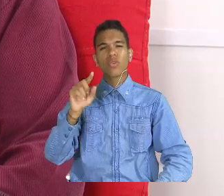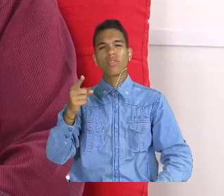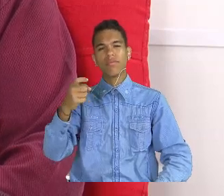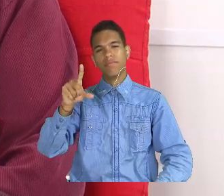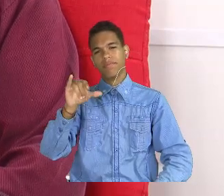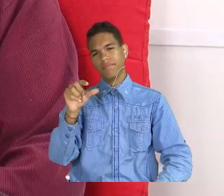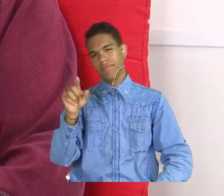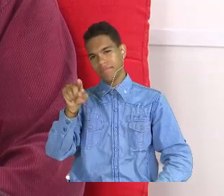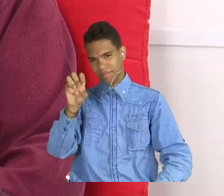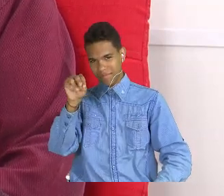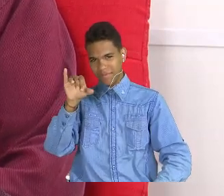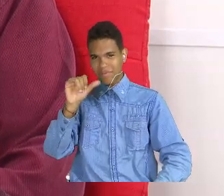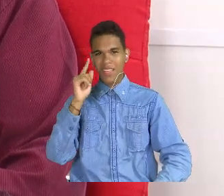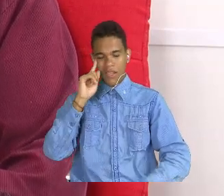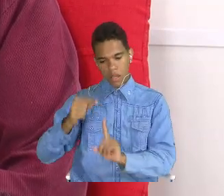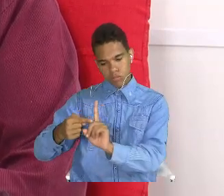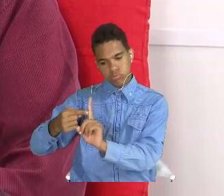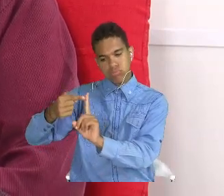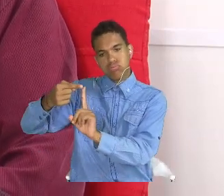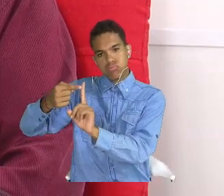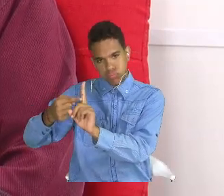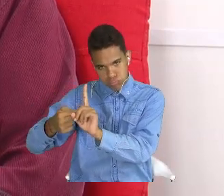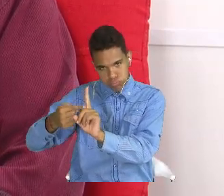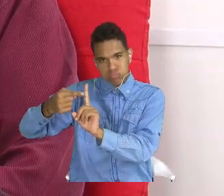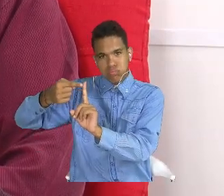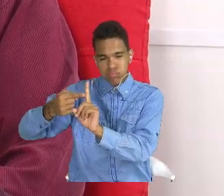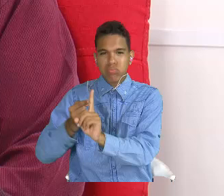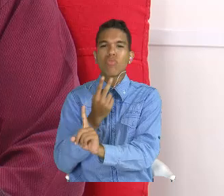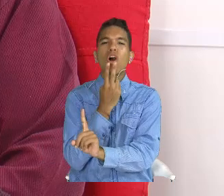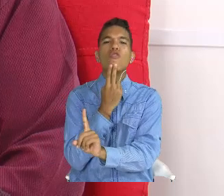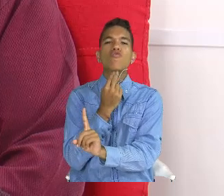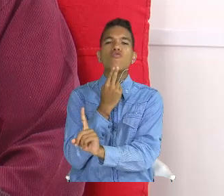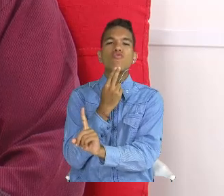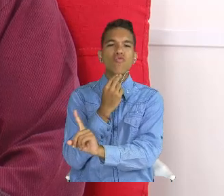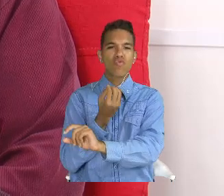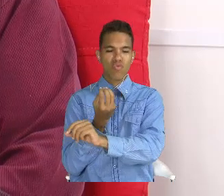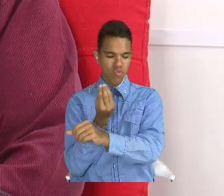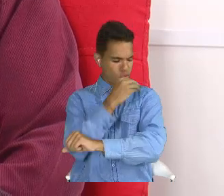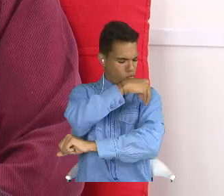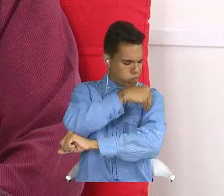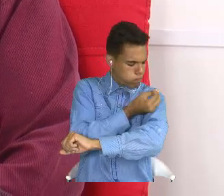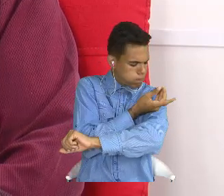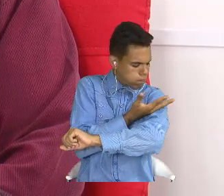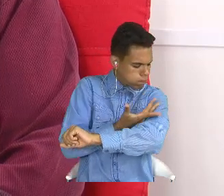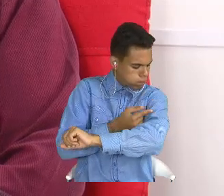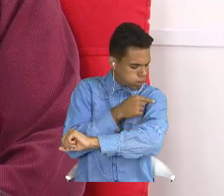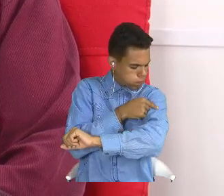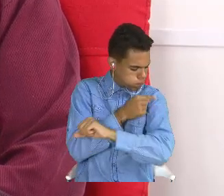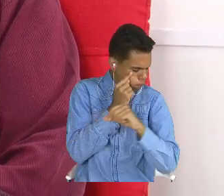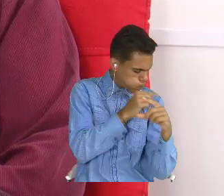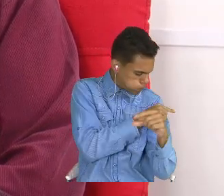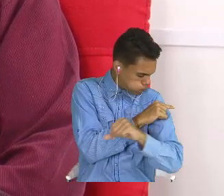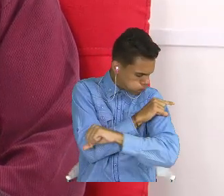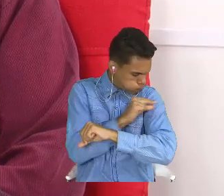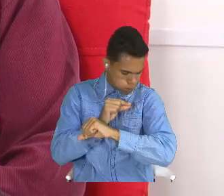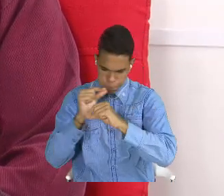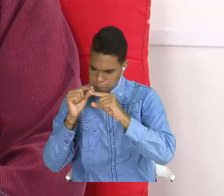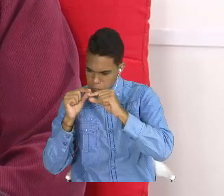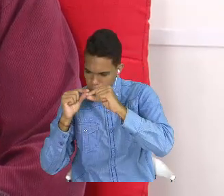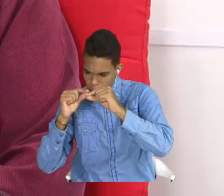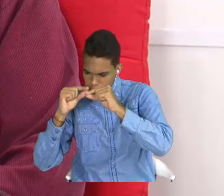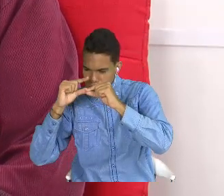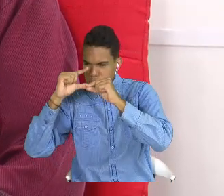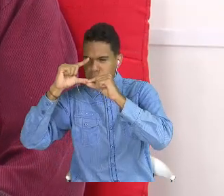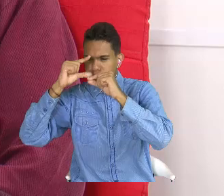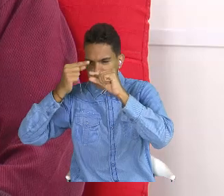medición del azúcar en la sangre, digámoslo así para que nos entendamos muy generalizadamente, se encuentran por encima de 126 miligramos